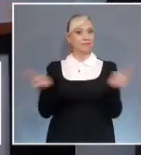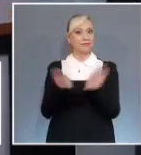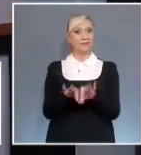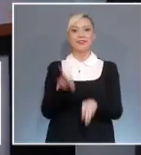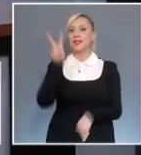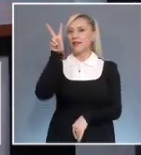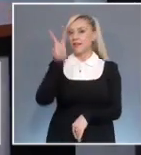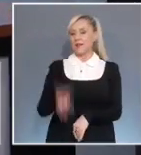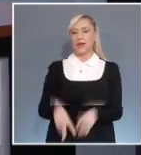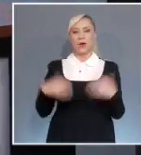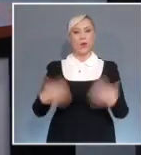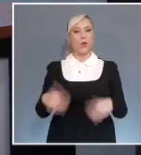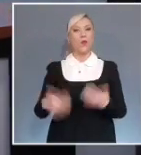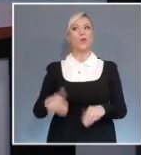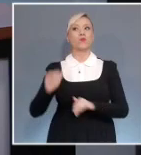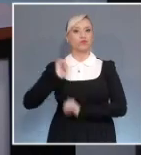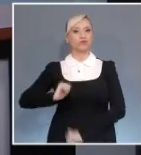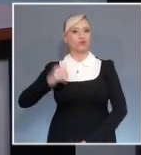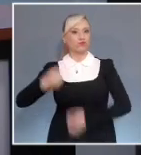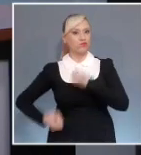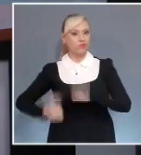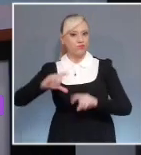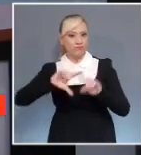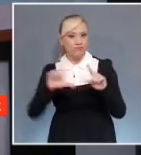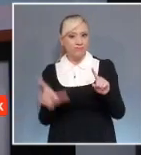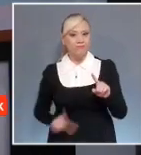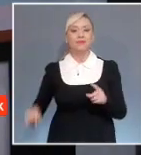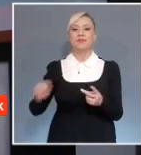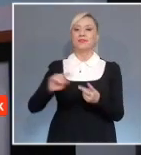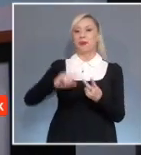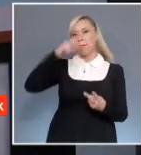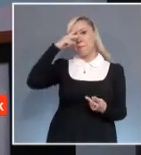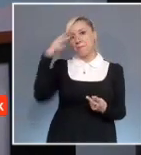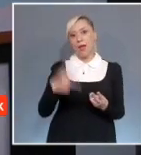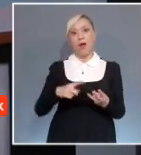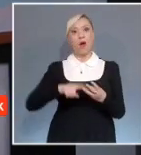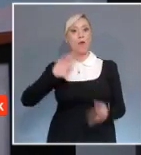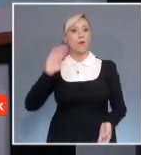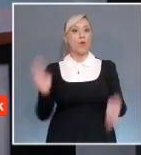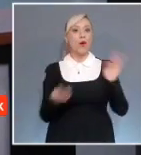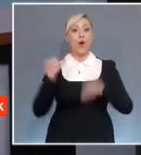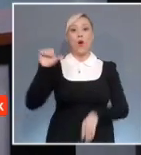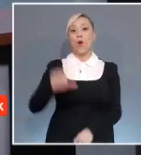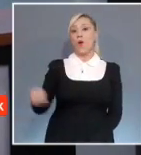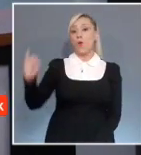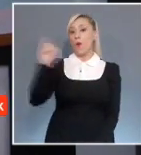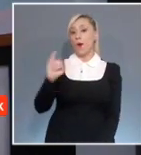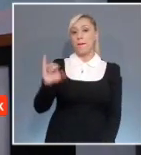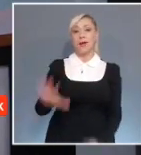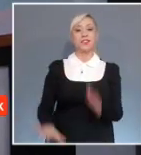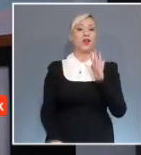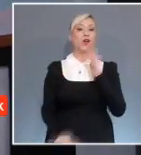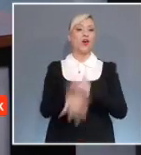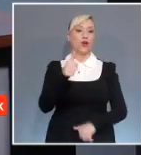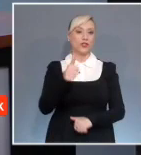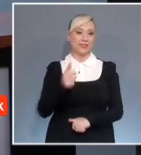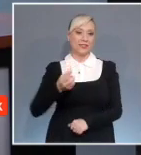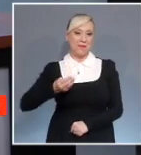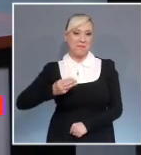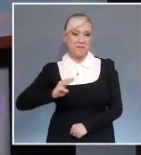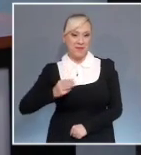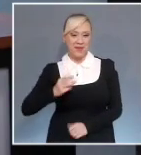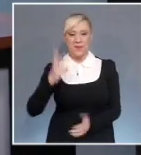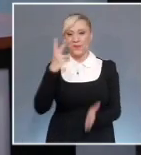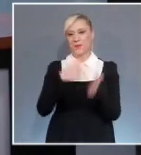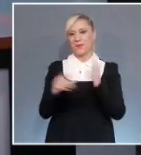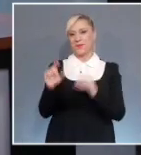de México y de todo el mundo. Hoy que ya es jueves 11 de mayo de 2023. Soy Oscar González y